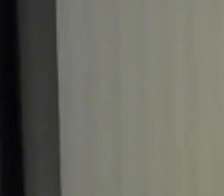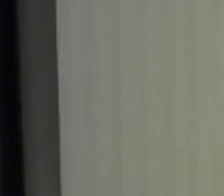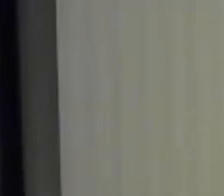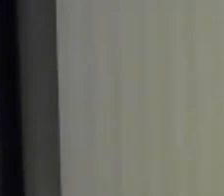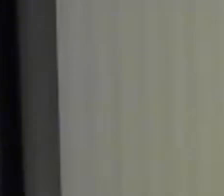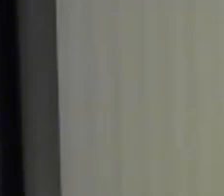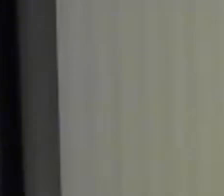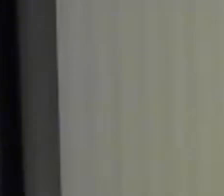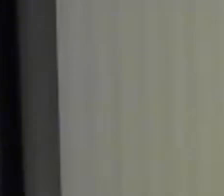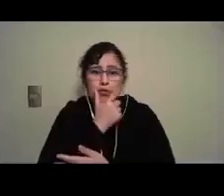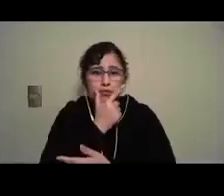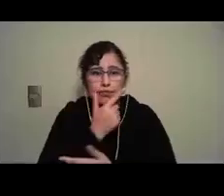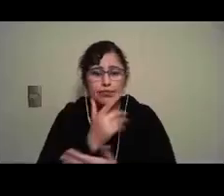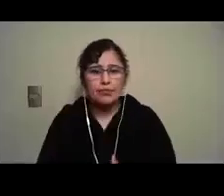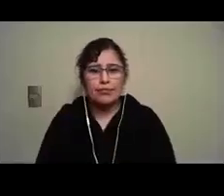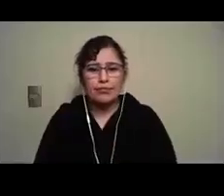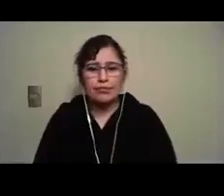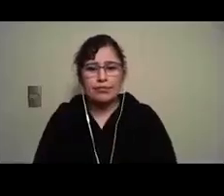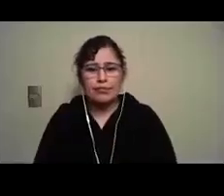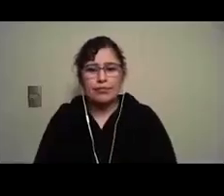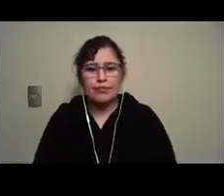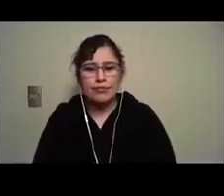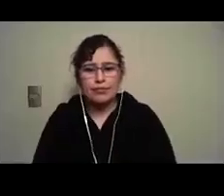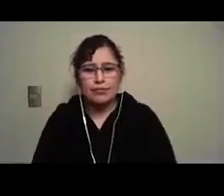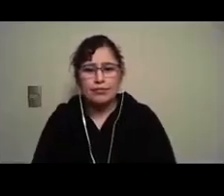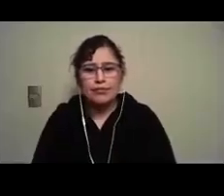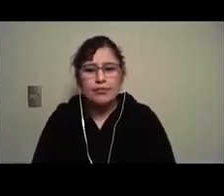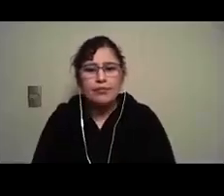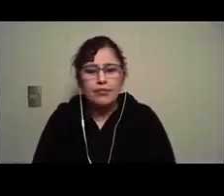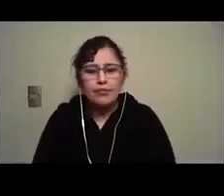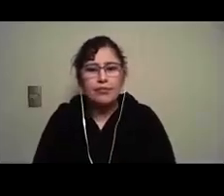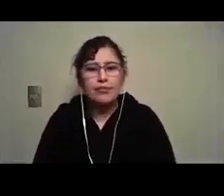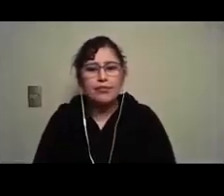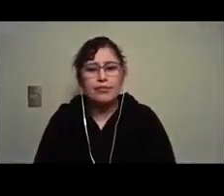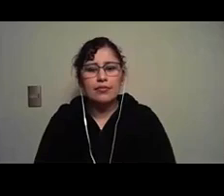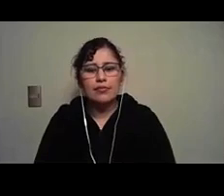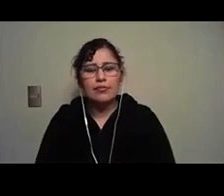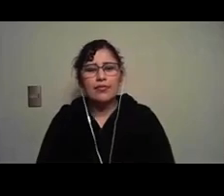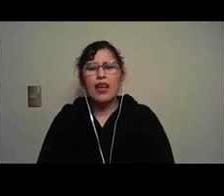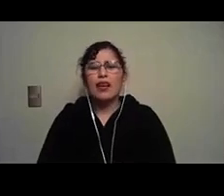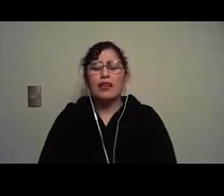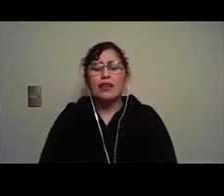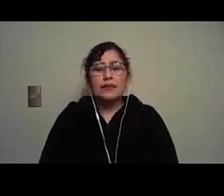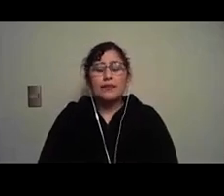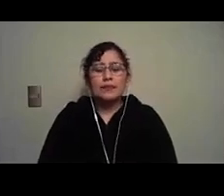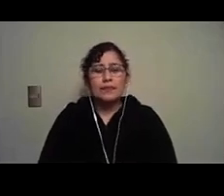para las preguntas que ustedes puedan tener respecto de los que presenté, ¿ya?